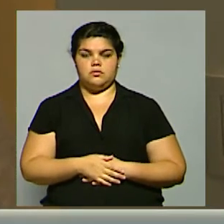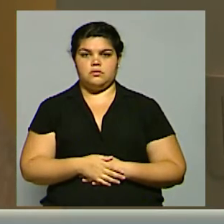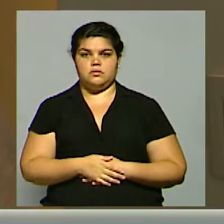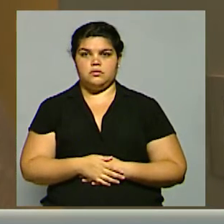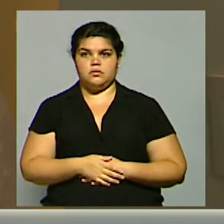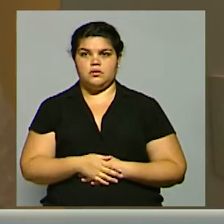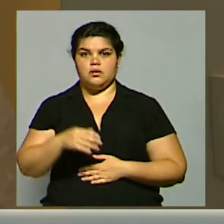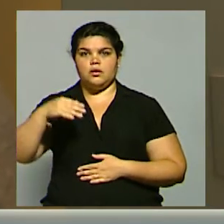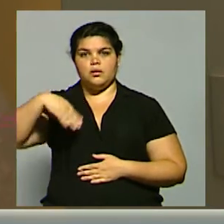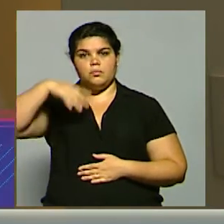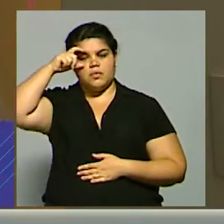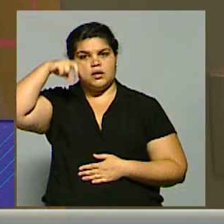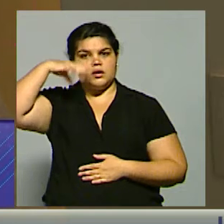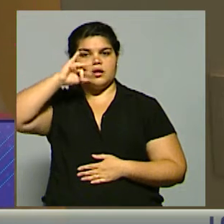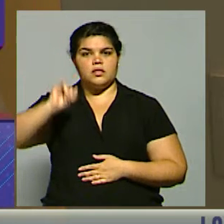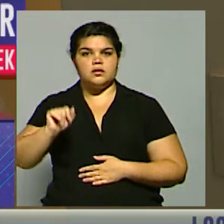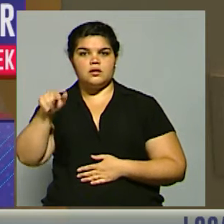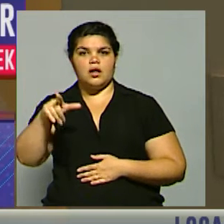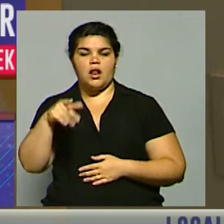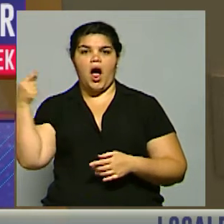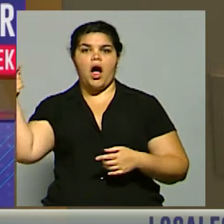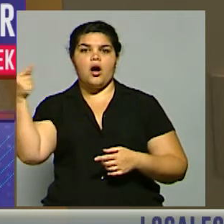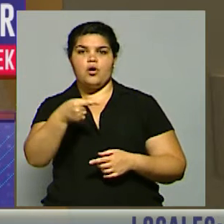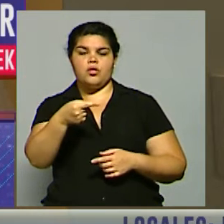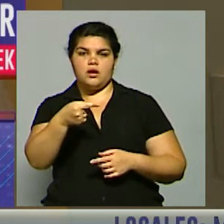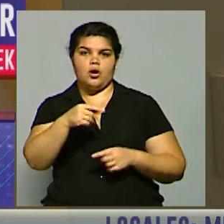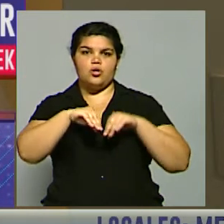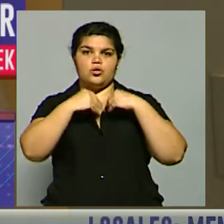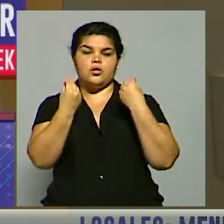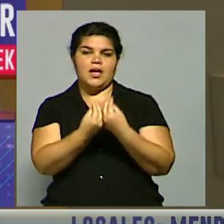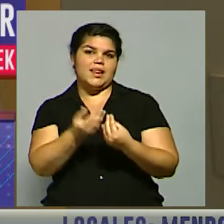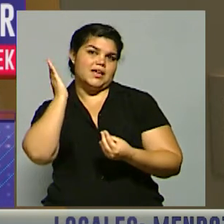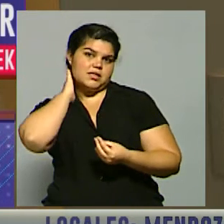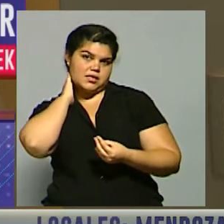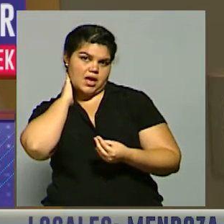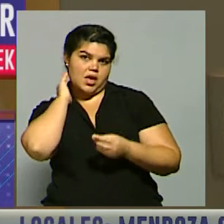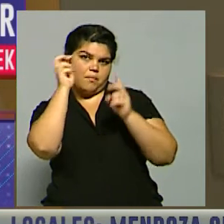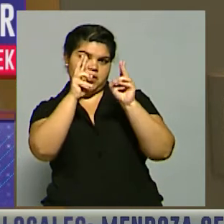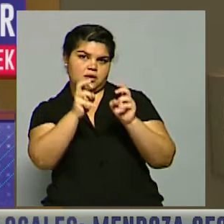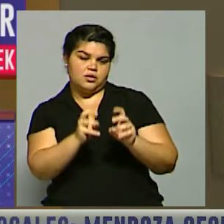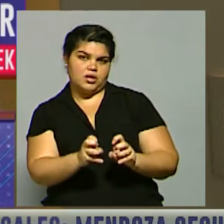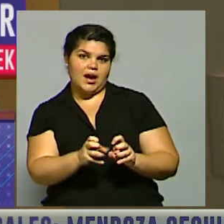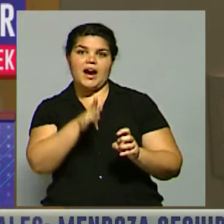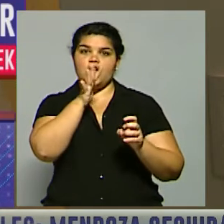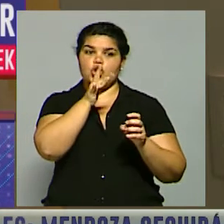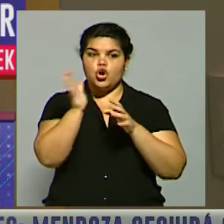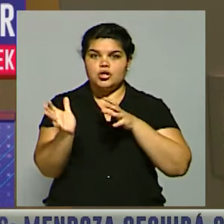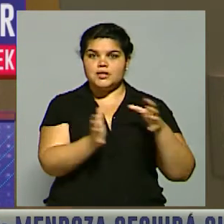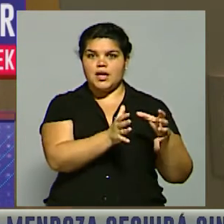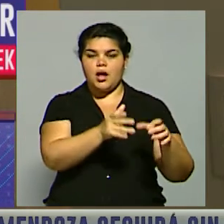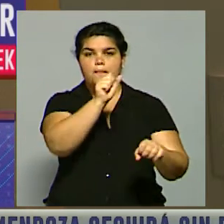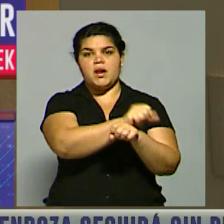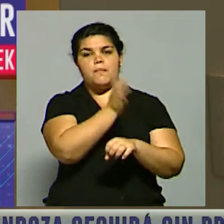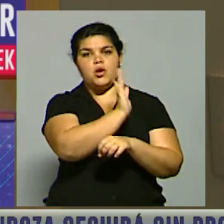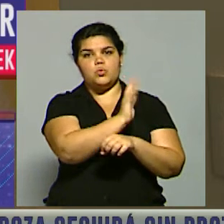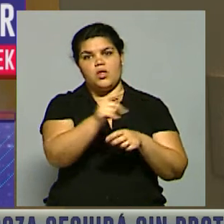Bueno, Menéndez había sido condenado en 16 causas, 14 de ellas a prisión perpetua y 2 a